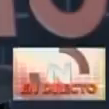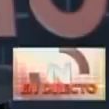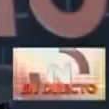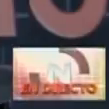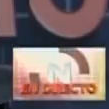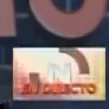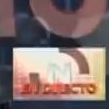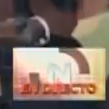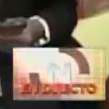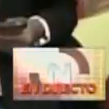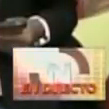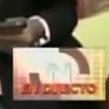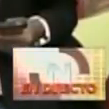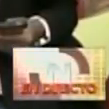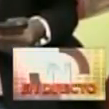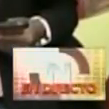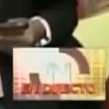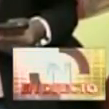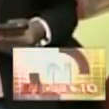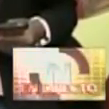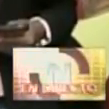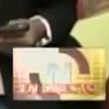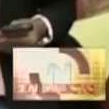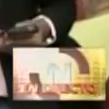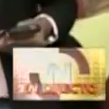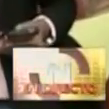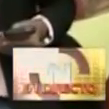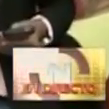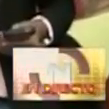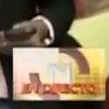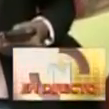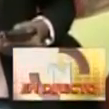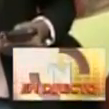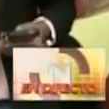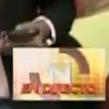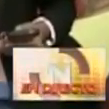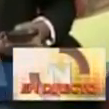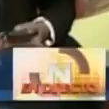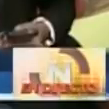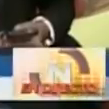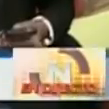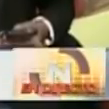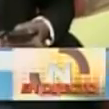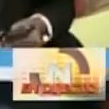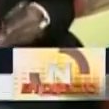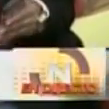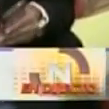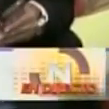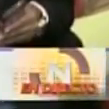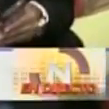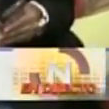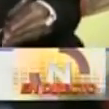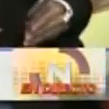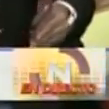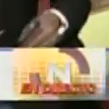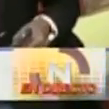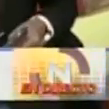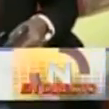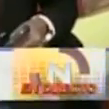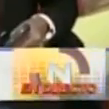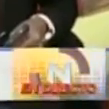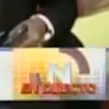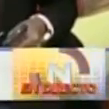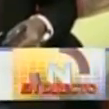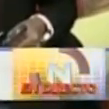Andrea. Cuando uno conoce a una mujer bonita y que le agrada. Las actividades en el cuartel de La Montaña, a 4 años de